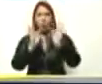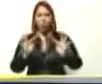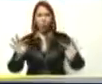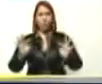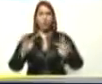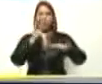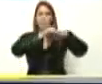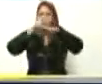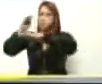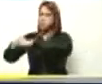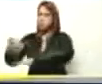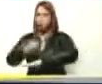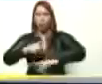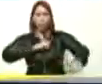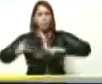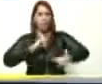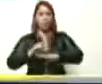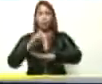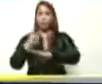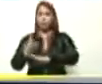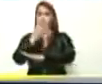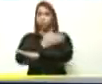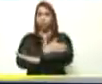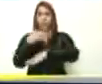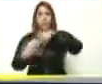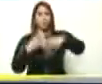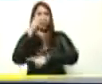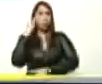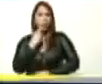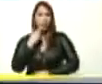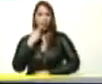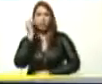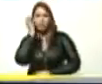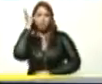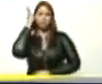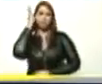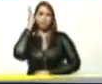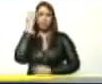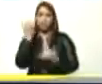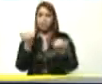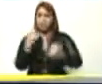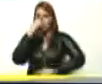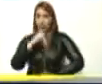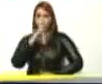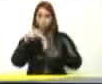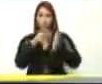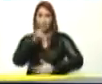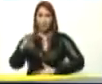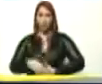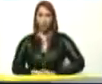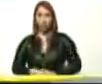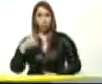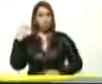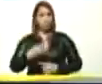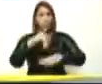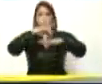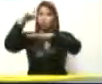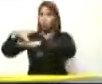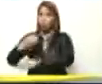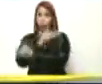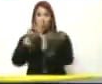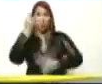de alerta, y de gobierno, temprano, que la revolución bolivariana, va a crear, en este año, 2022, así les toca a ustedes,